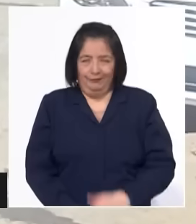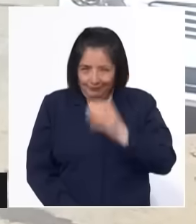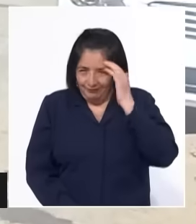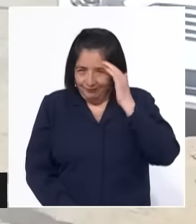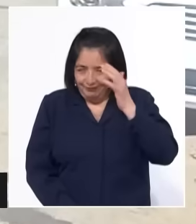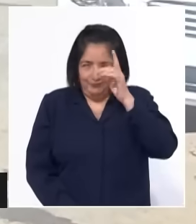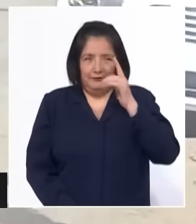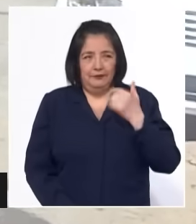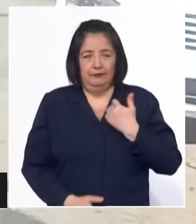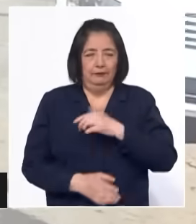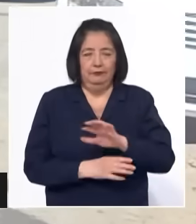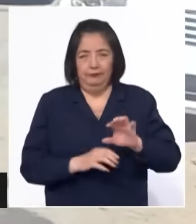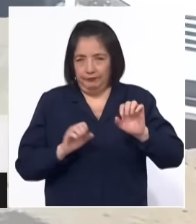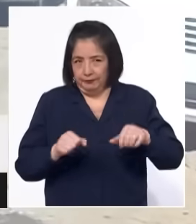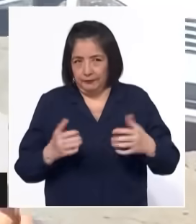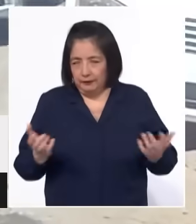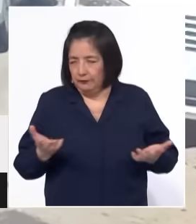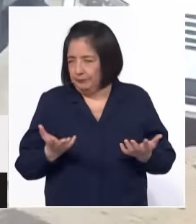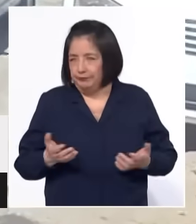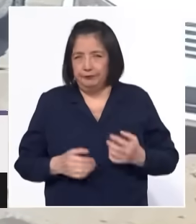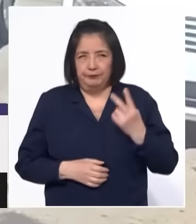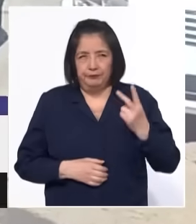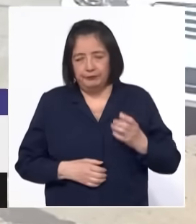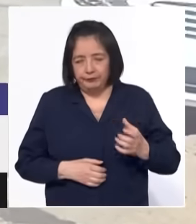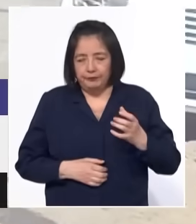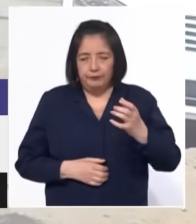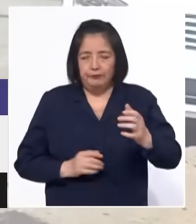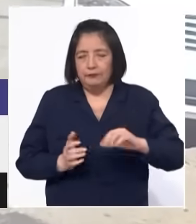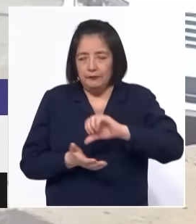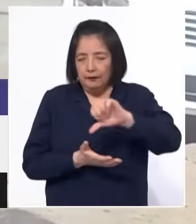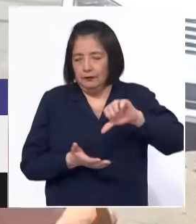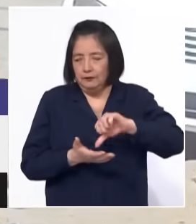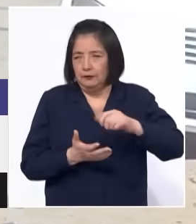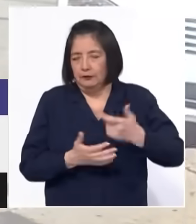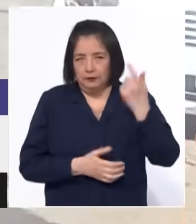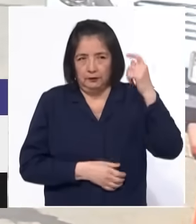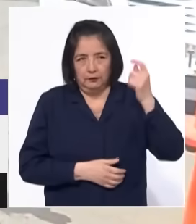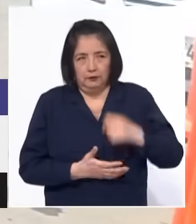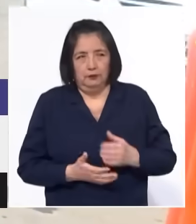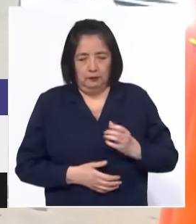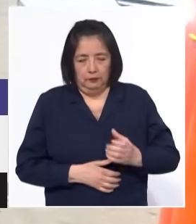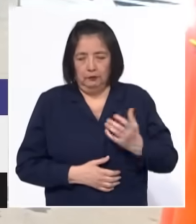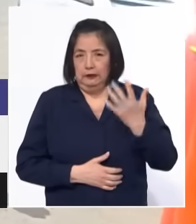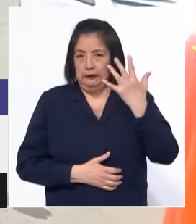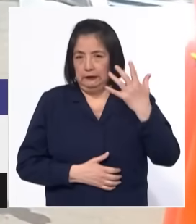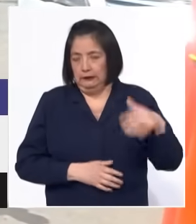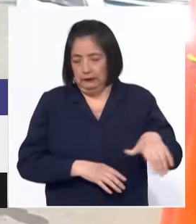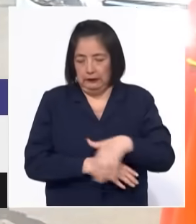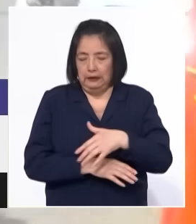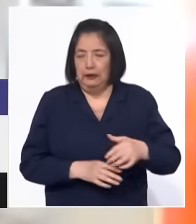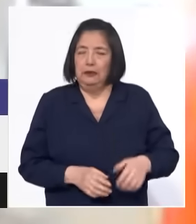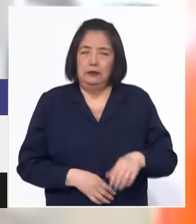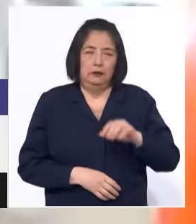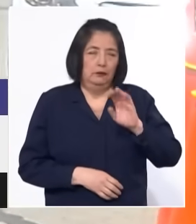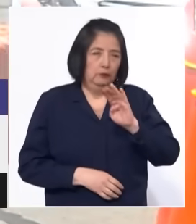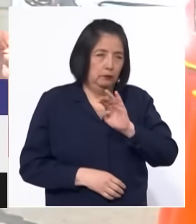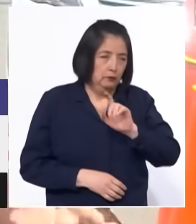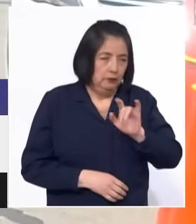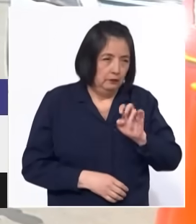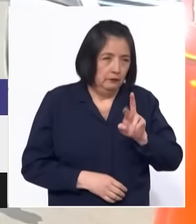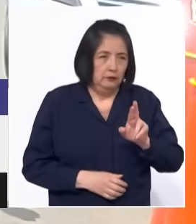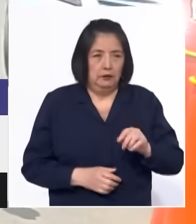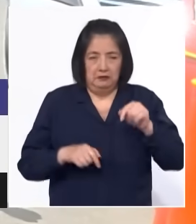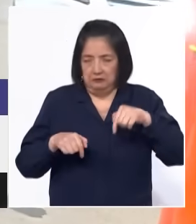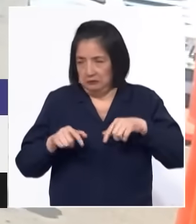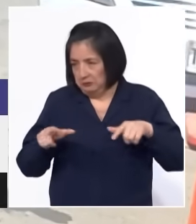Lorena, buenas tardes. ¿Qué tal? Me encuentro a dos cuadras de la Plaza de Armas de Trujillo, en la cuadra 5 del Jirón Bolívar exactamente.